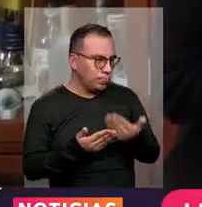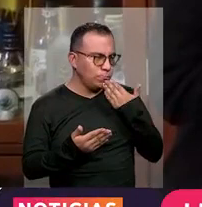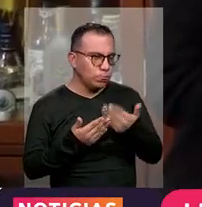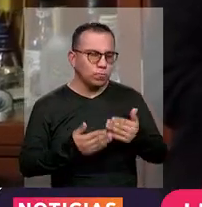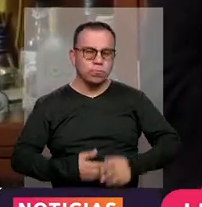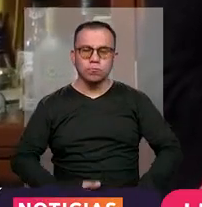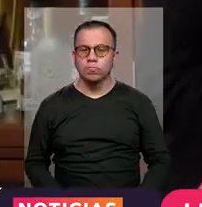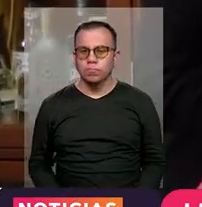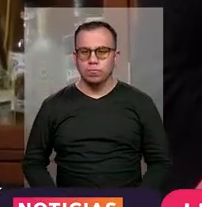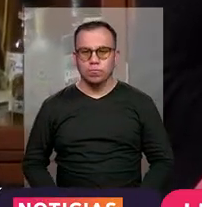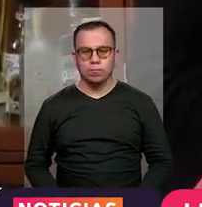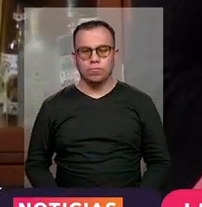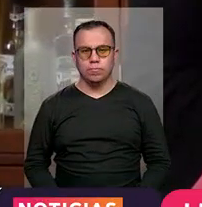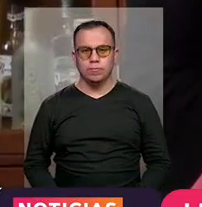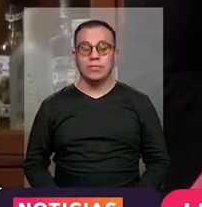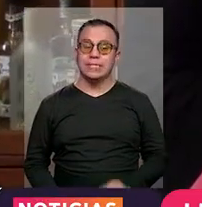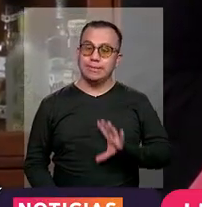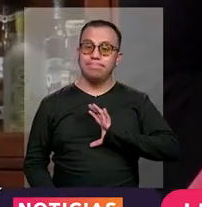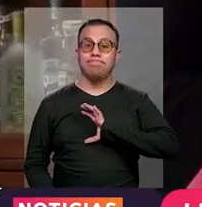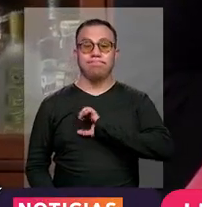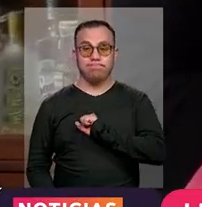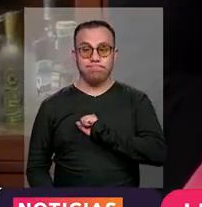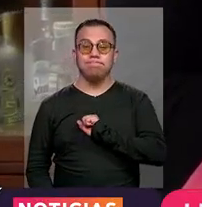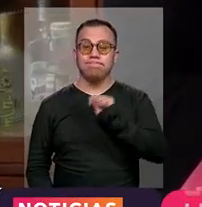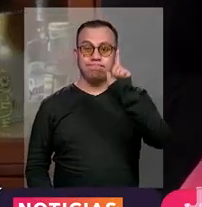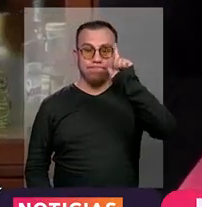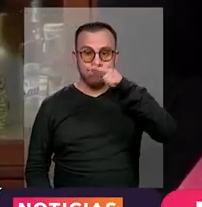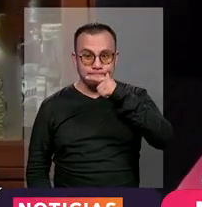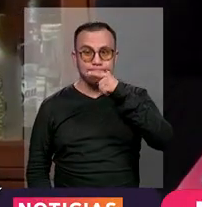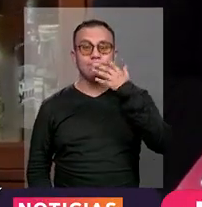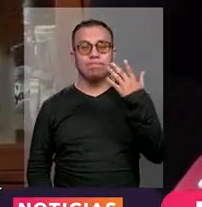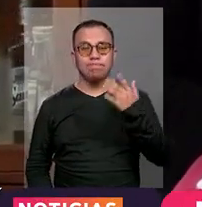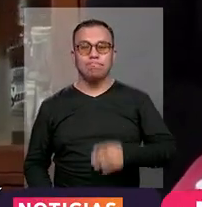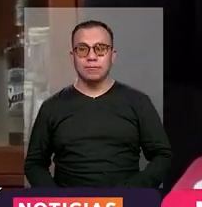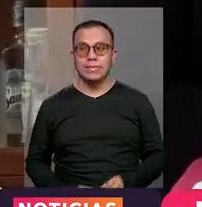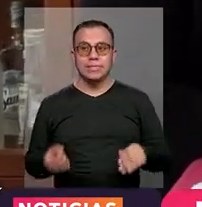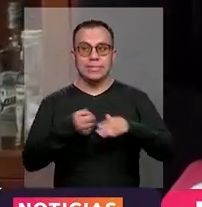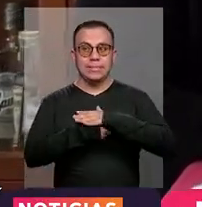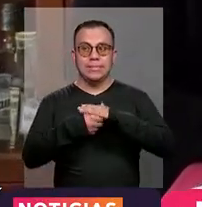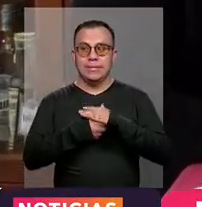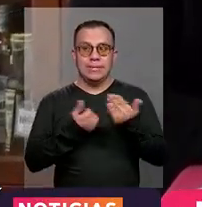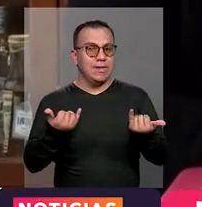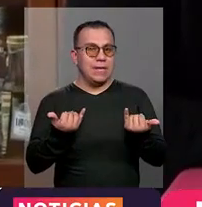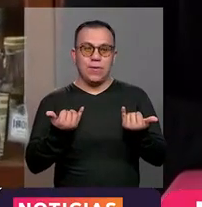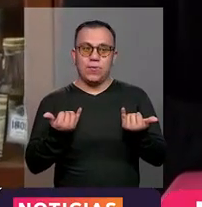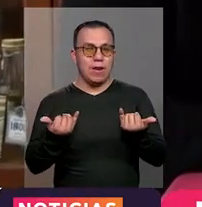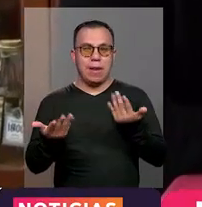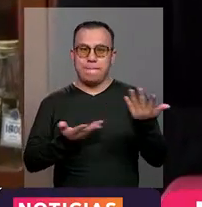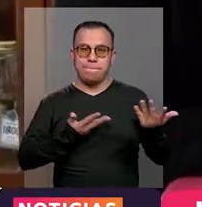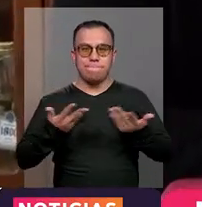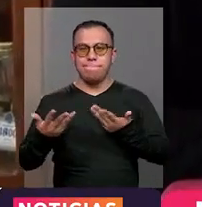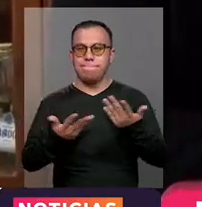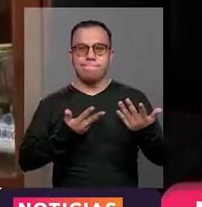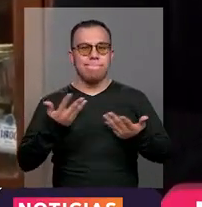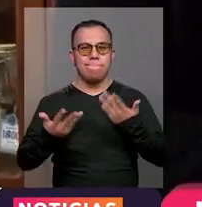pues con dolor no con tristeza de esto que no se le termina uno